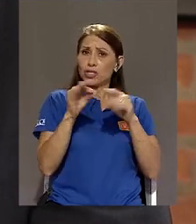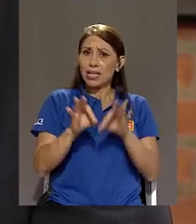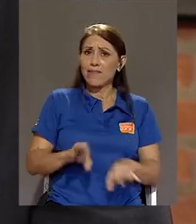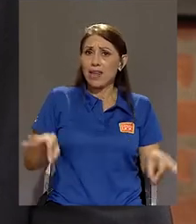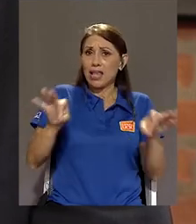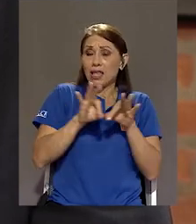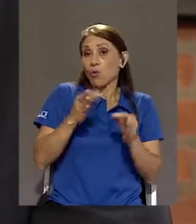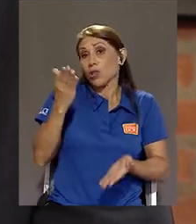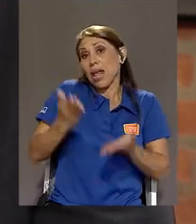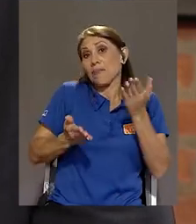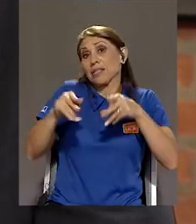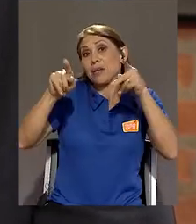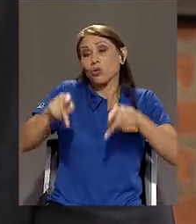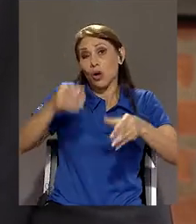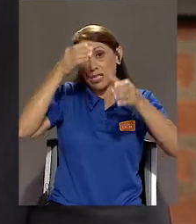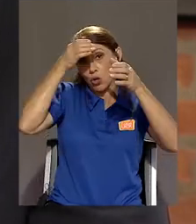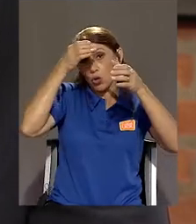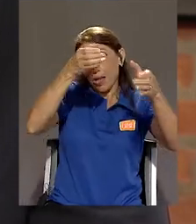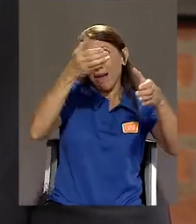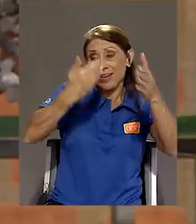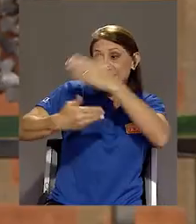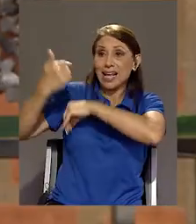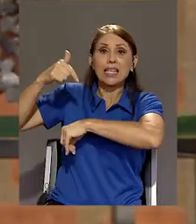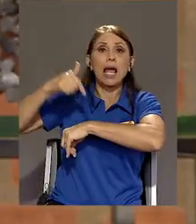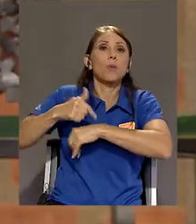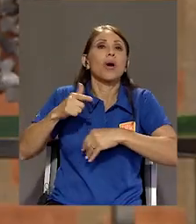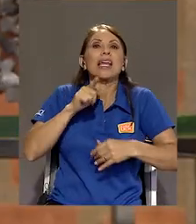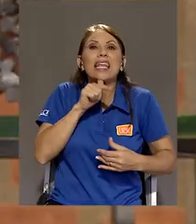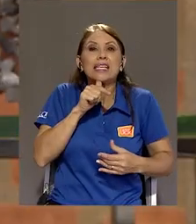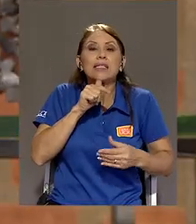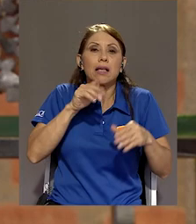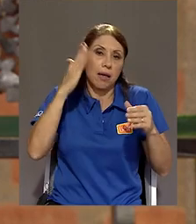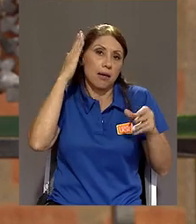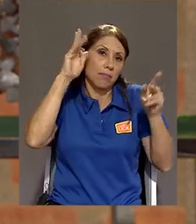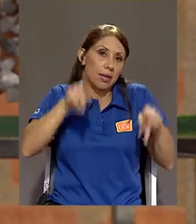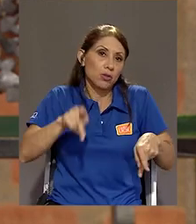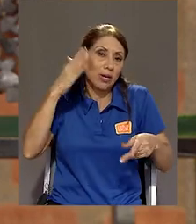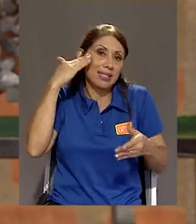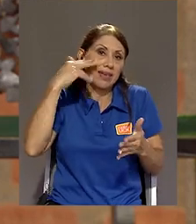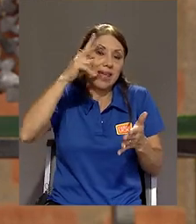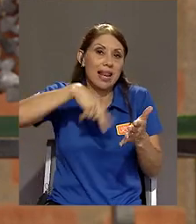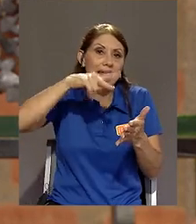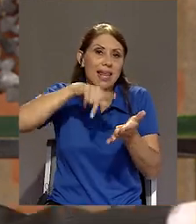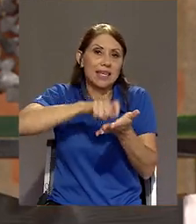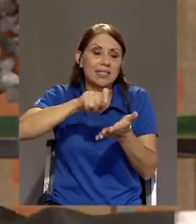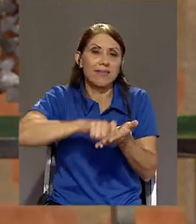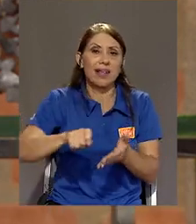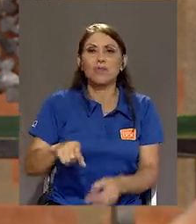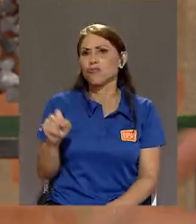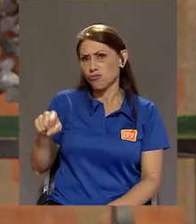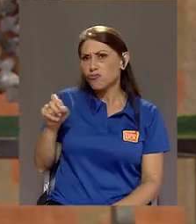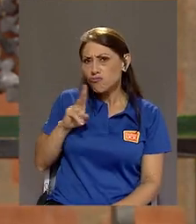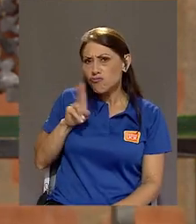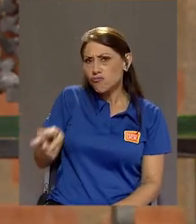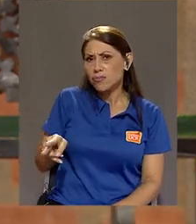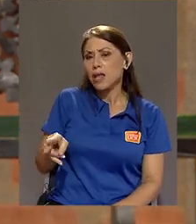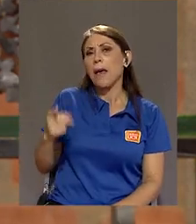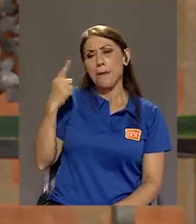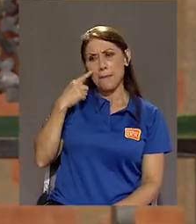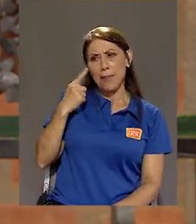los notables de esa época eran los que sabían leer y escribir. Así era, efectivamente. En 1890, para no ir más